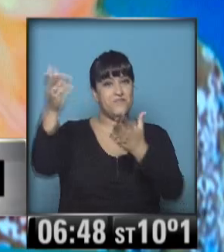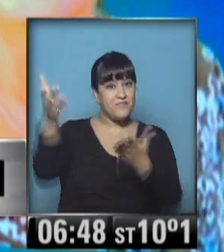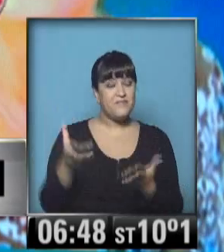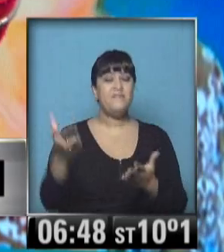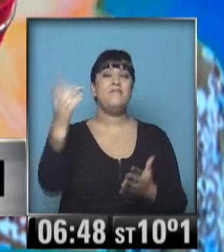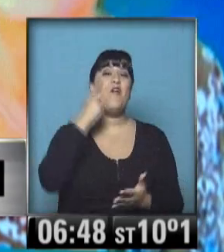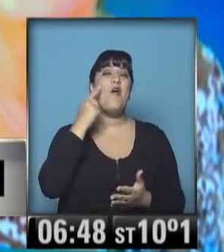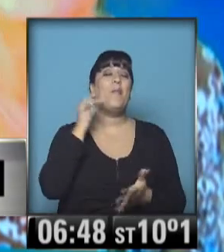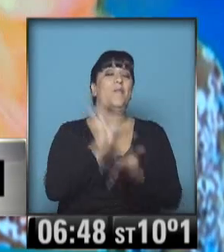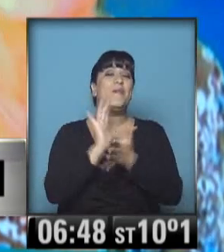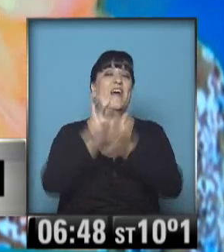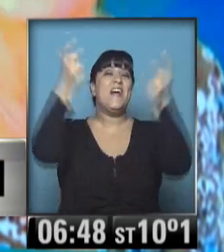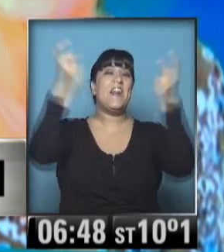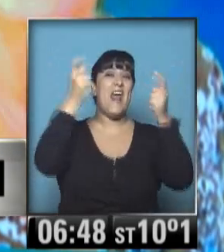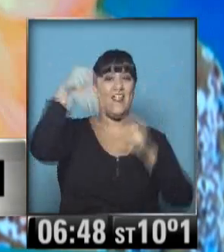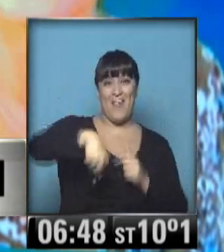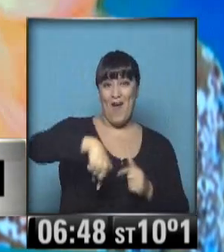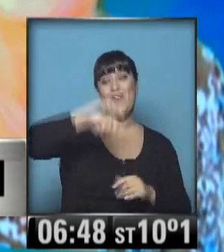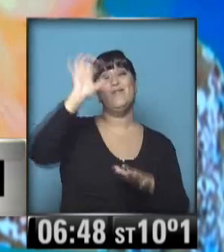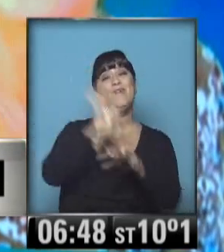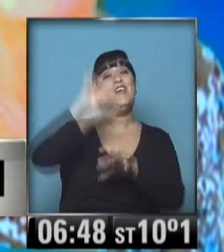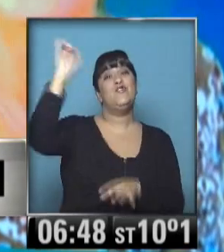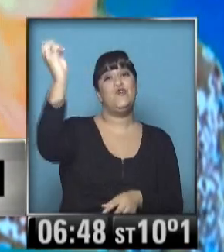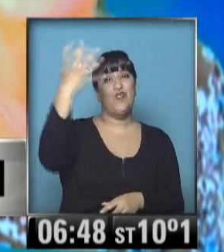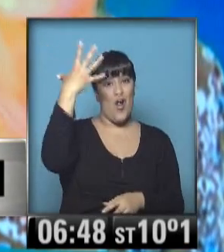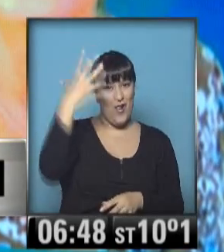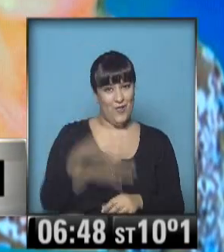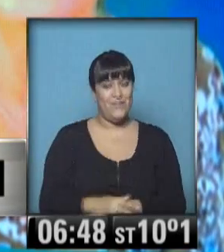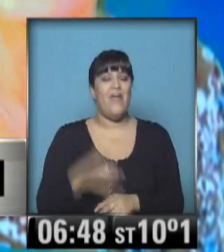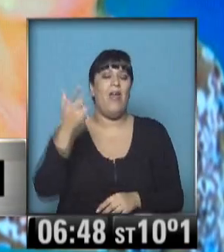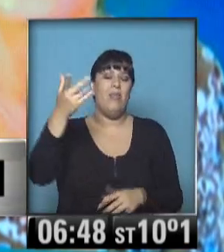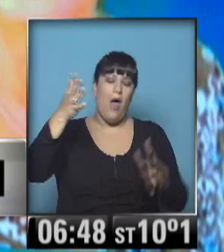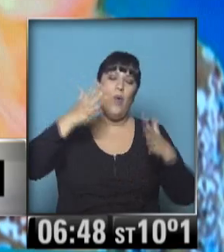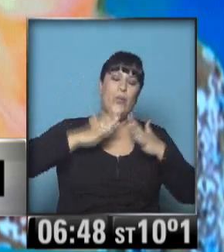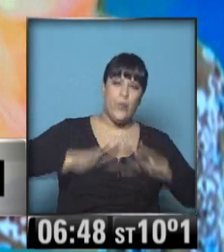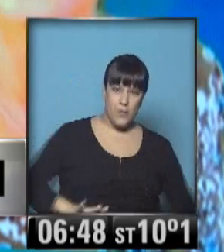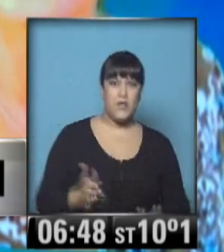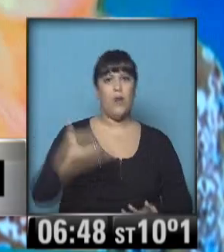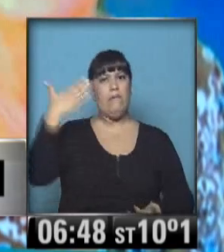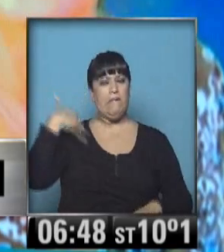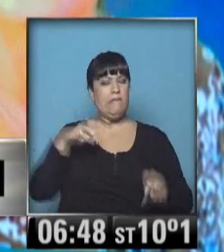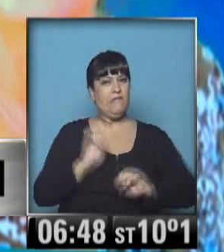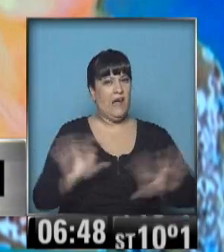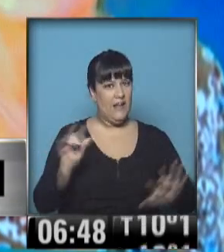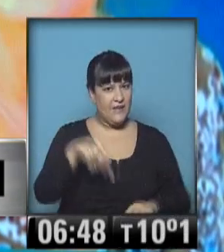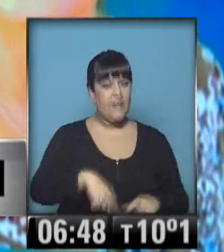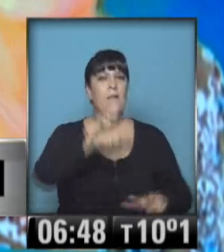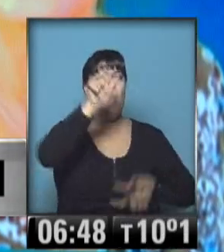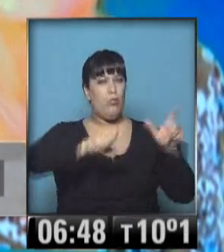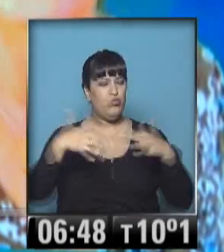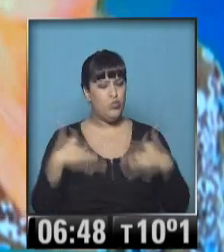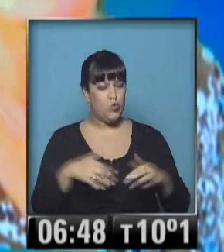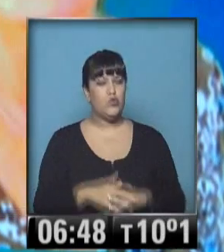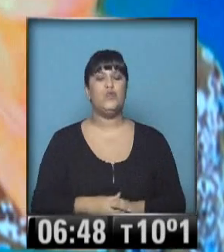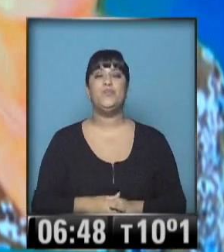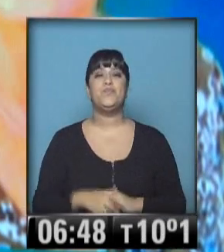señor rey del día de hoy. El sol que trae alivio a la situación penosa para muchos argentinos. Lourdes,